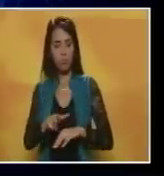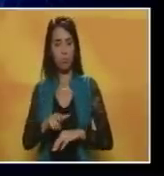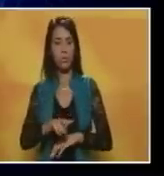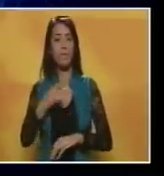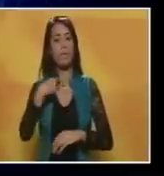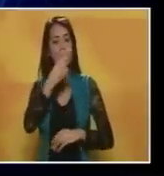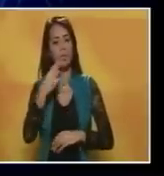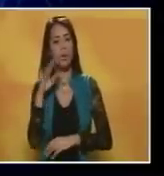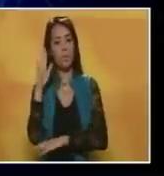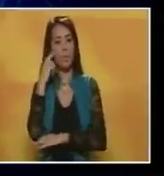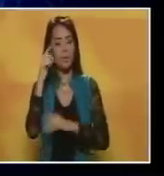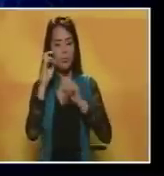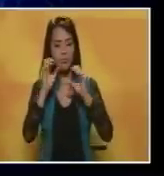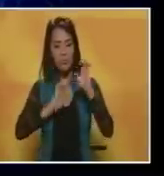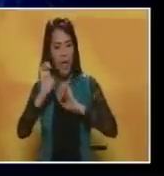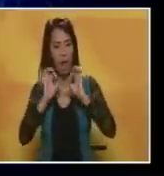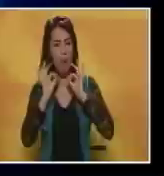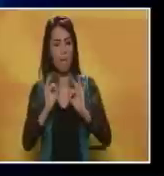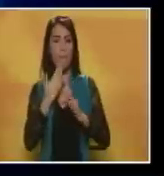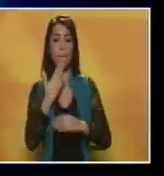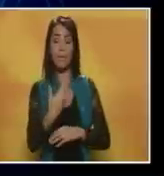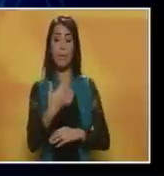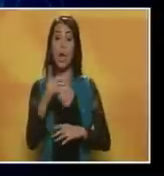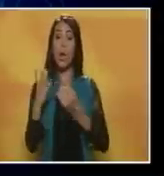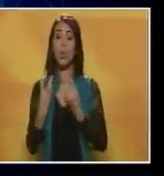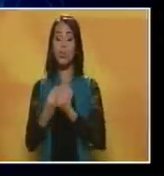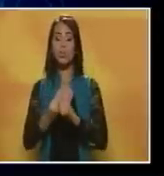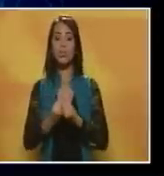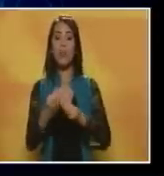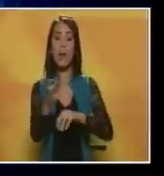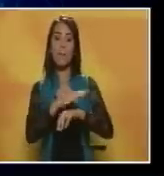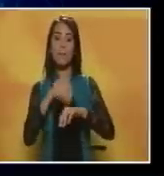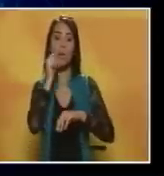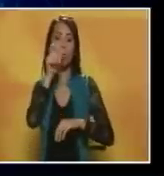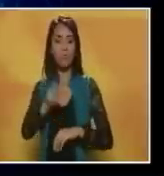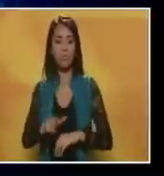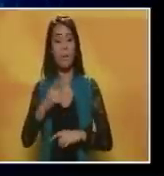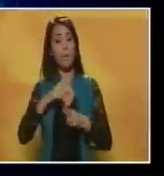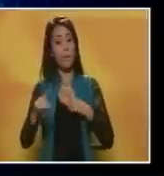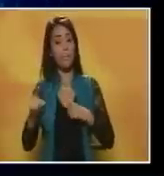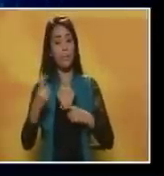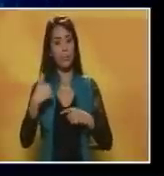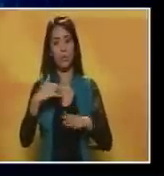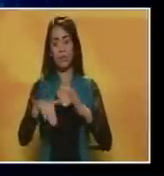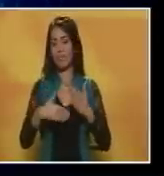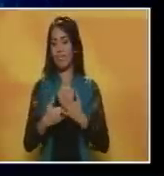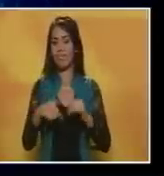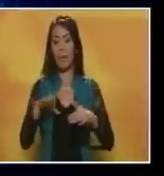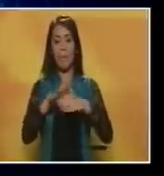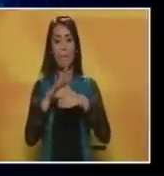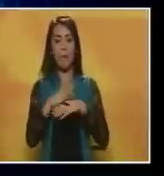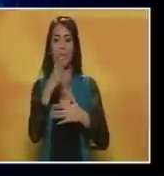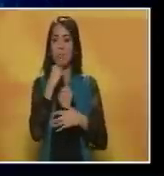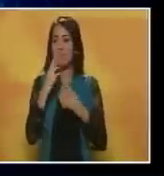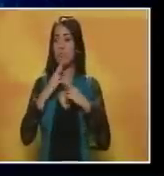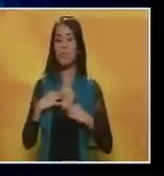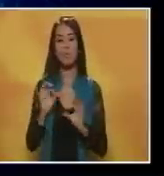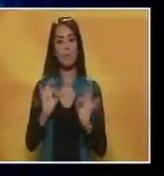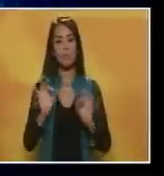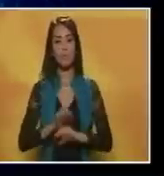se comprometió a revisar las solicitudes junto al ministro del roa sin embargo hasta este martes no han recibido